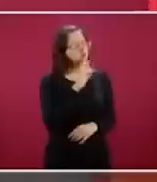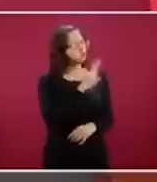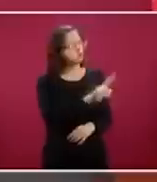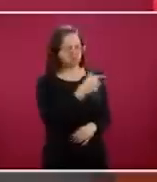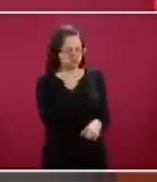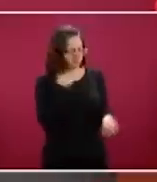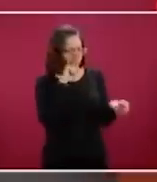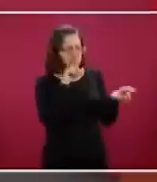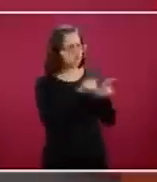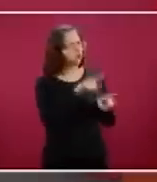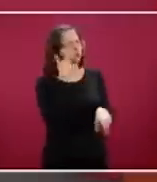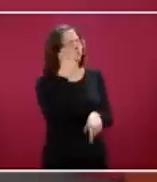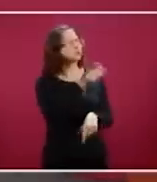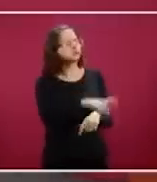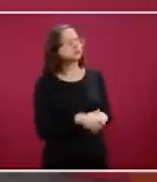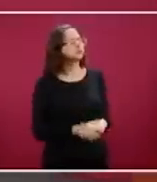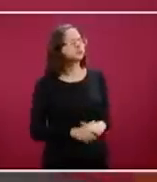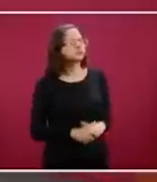yo tampoco.